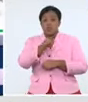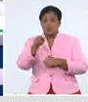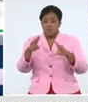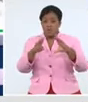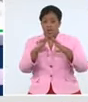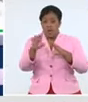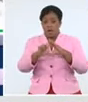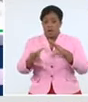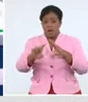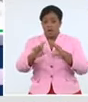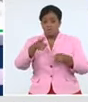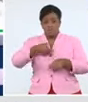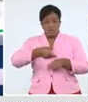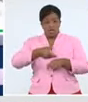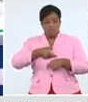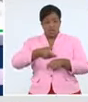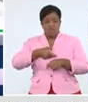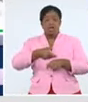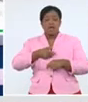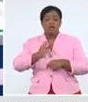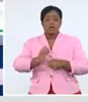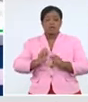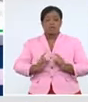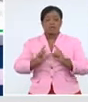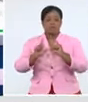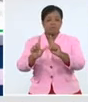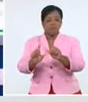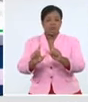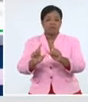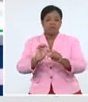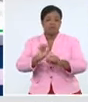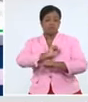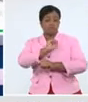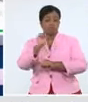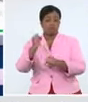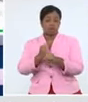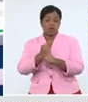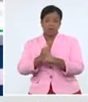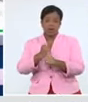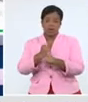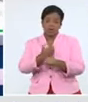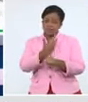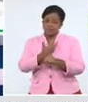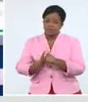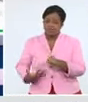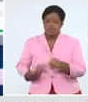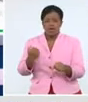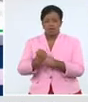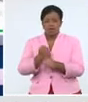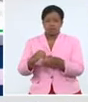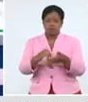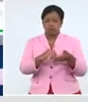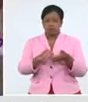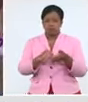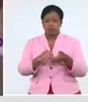medalla Hazaña Laboral y el sello Mérito al Humanismo, la Sensibilidad y la Solidaridad.